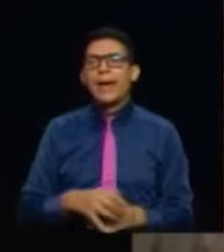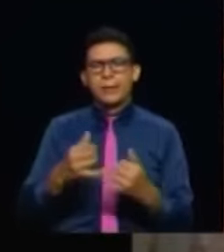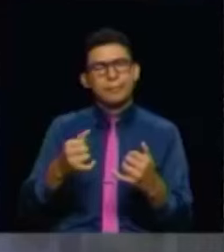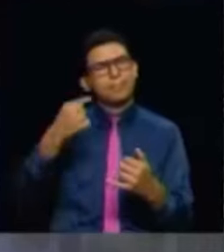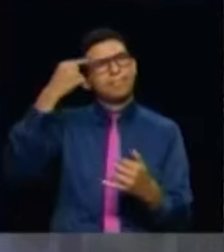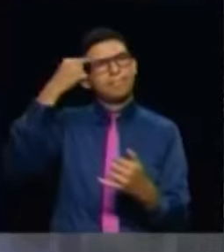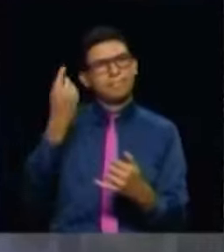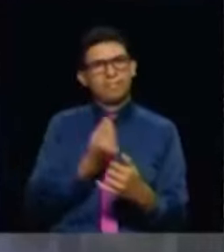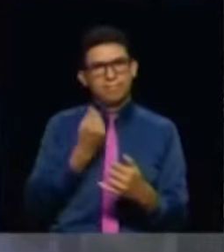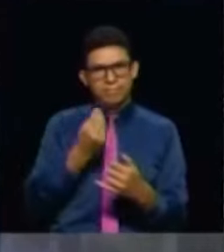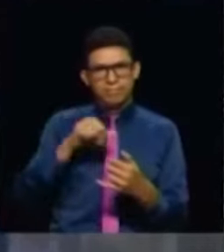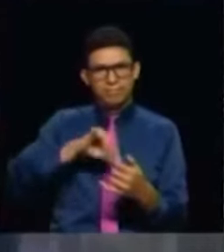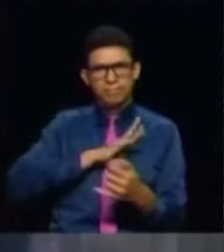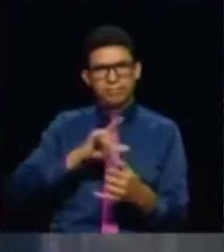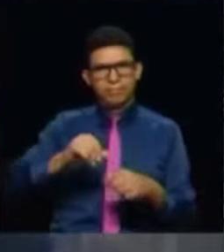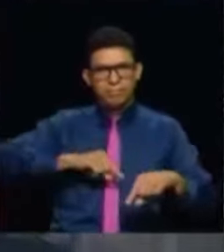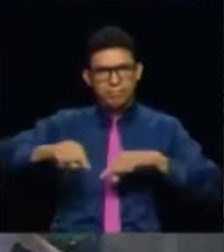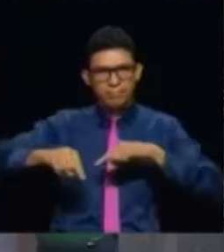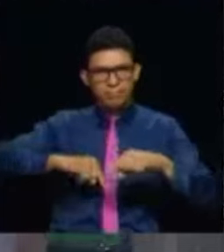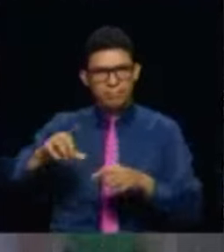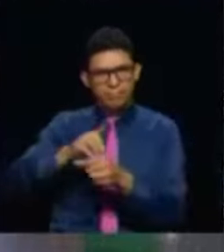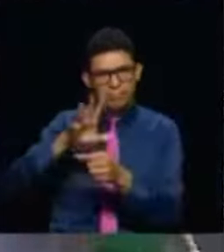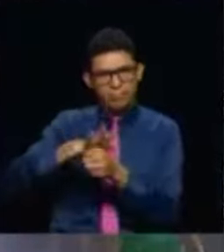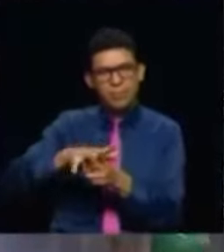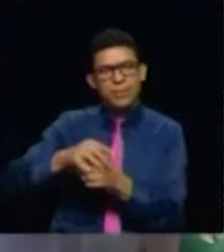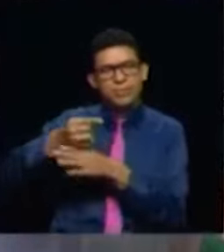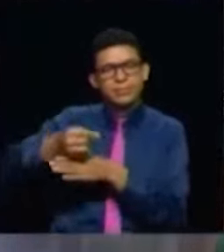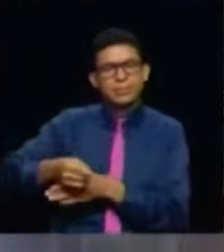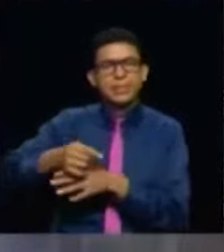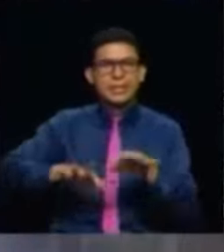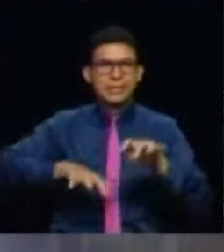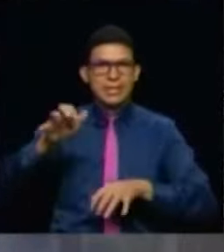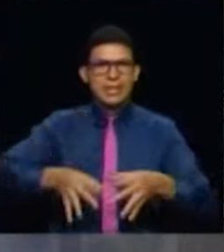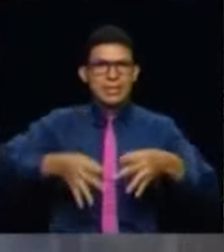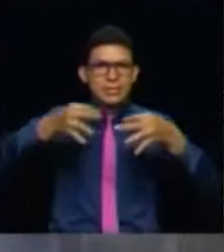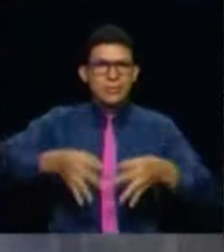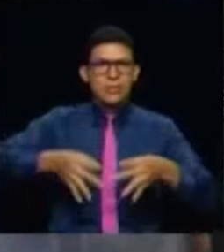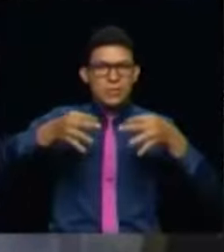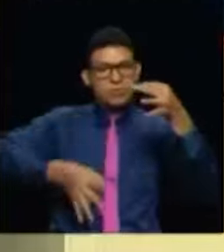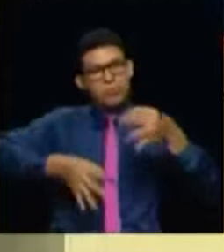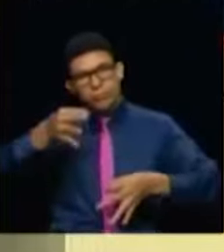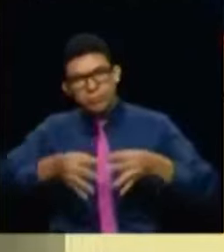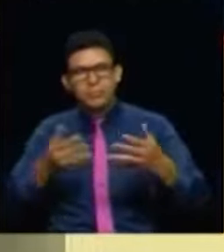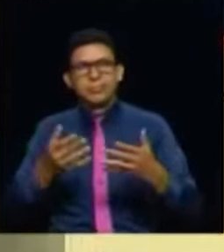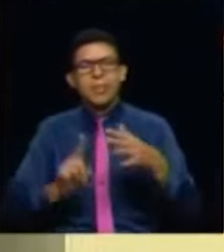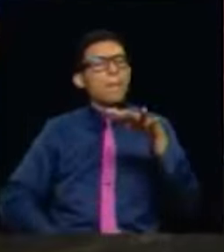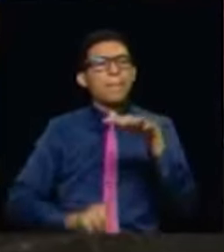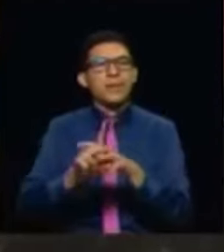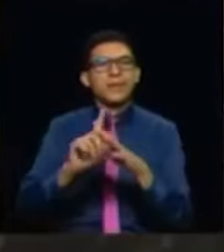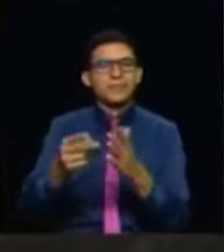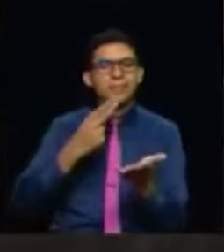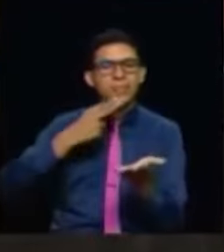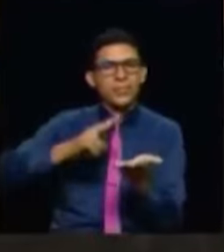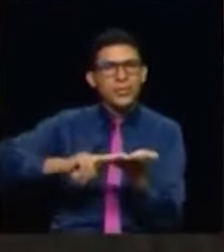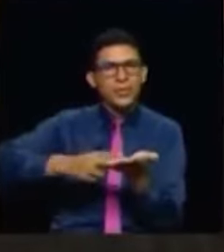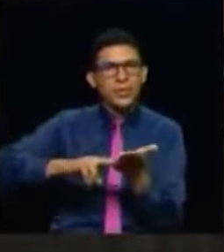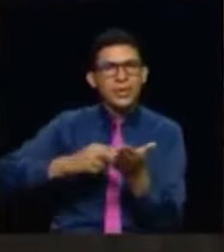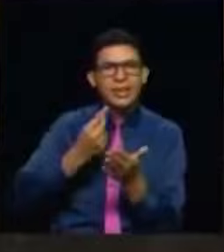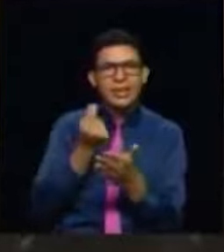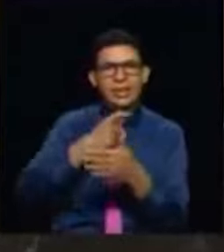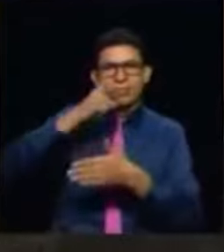el Consejo de Cali y la Administración Distrital, a través de la Secretaría de Seguridad y Justicia, propusieron la creación de una estampilla para